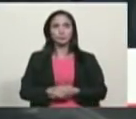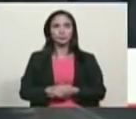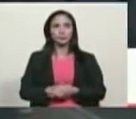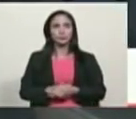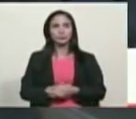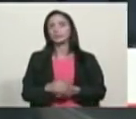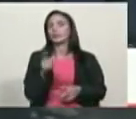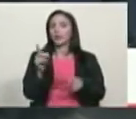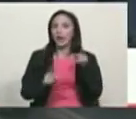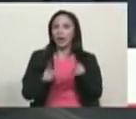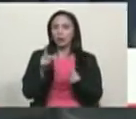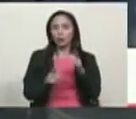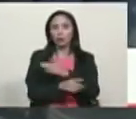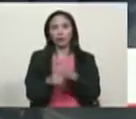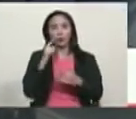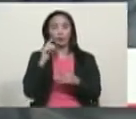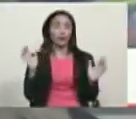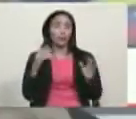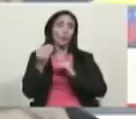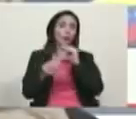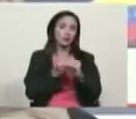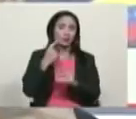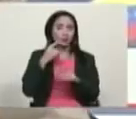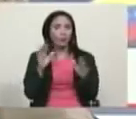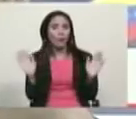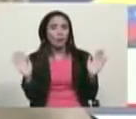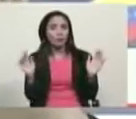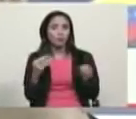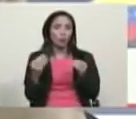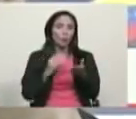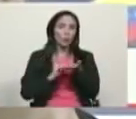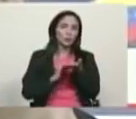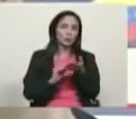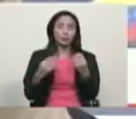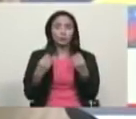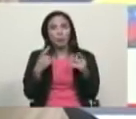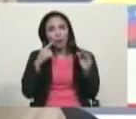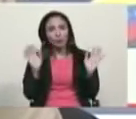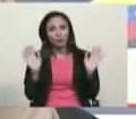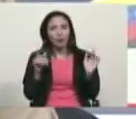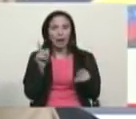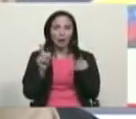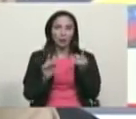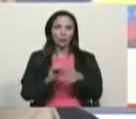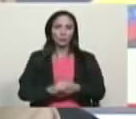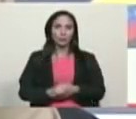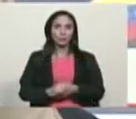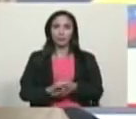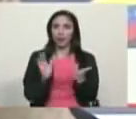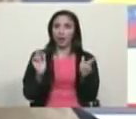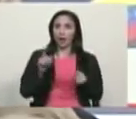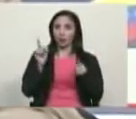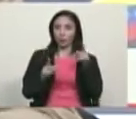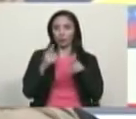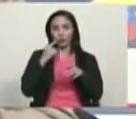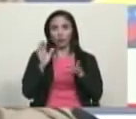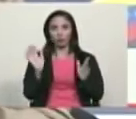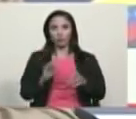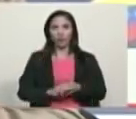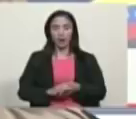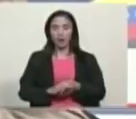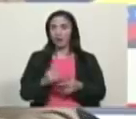van aplicando aquello como vaya viniendo, vamos viendo. Que es muy sabrosa, ¿verdad? una agenda